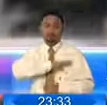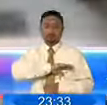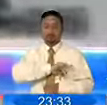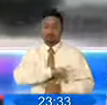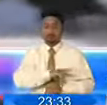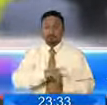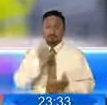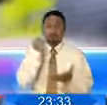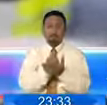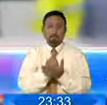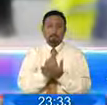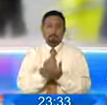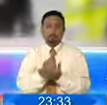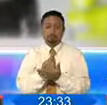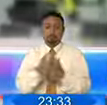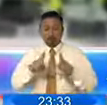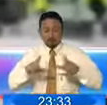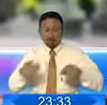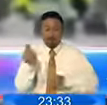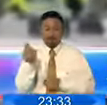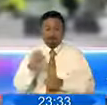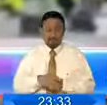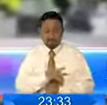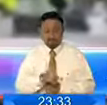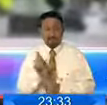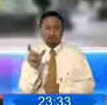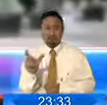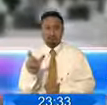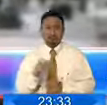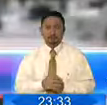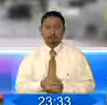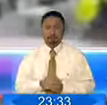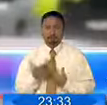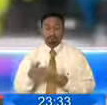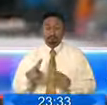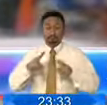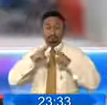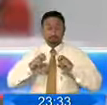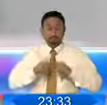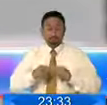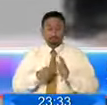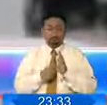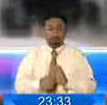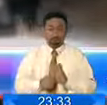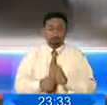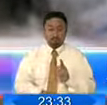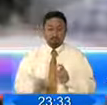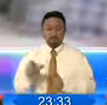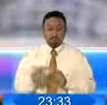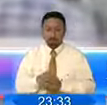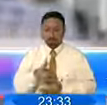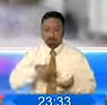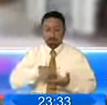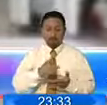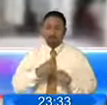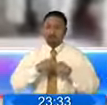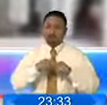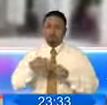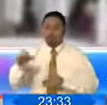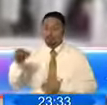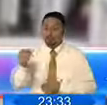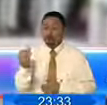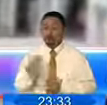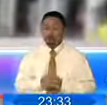placas, matrículas, dinero en efectivo, especies de licencias, las investigaciones determinaron que los interesados pagaban, dependiendo del